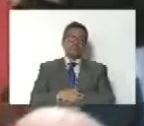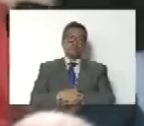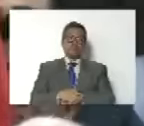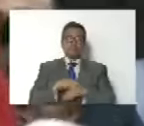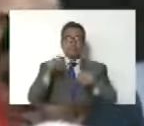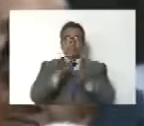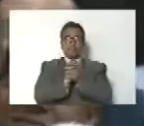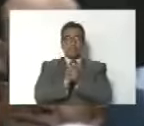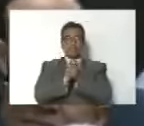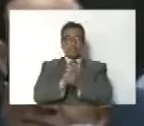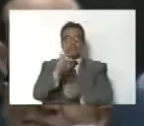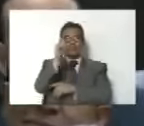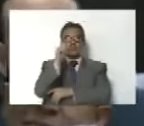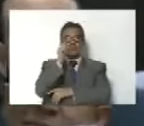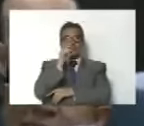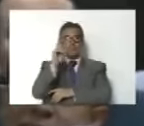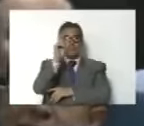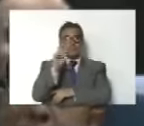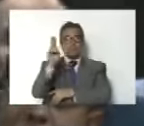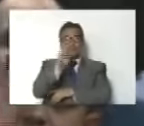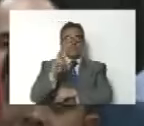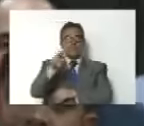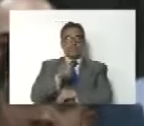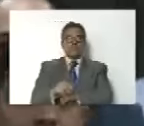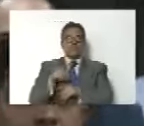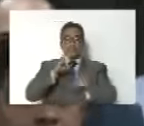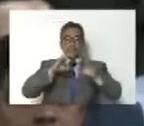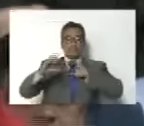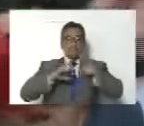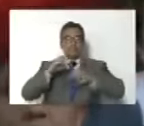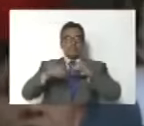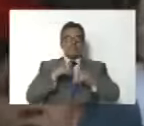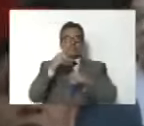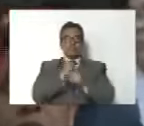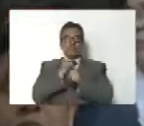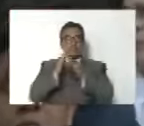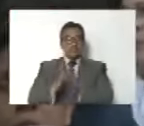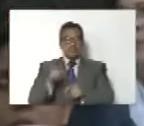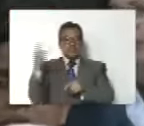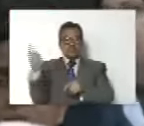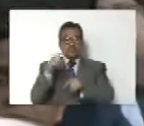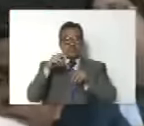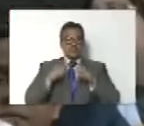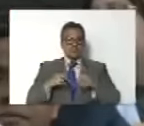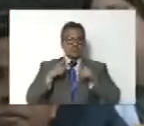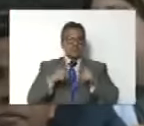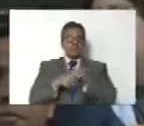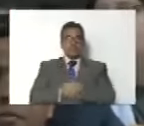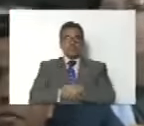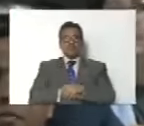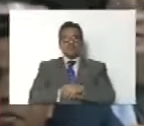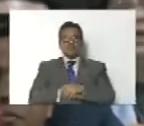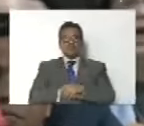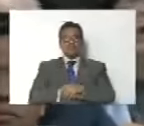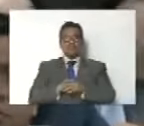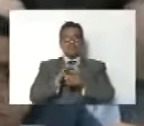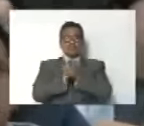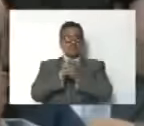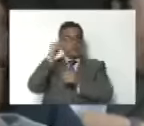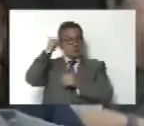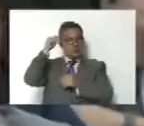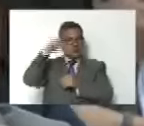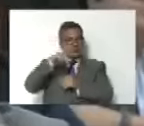Compañeros diputados, diputadas, usuarios y usuarios de los medios de comunicación, trabajadores presentes. Bueno, compatriota, hoy